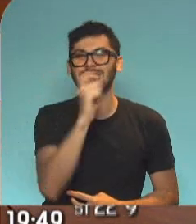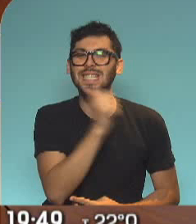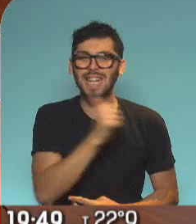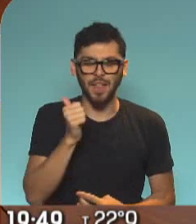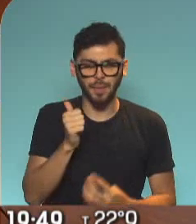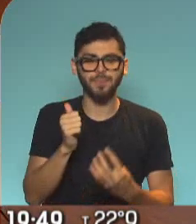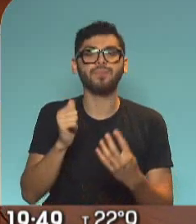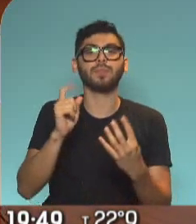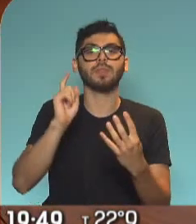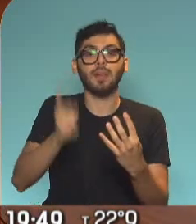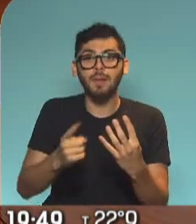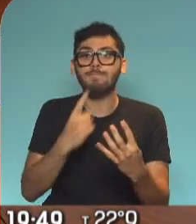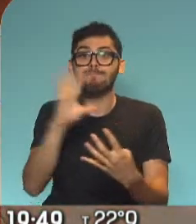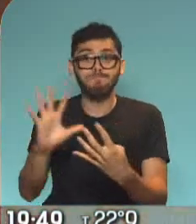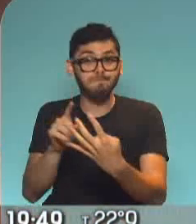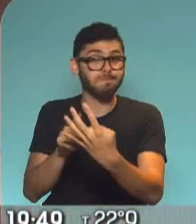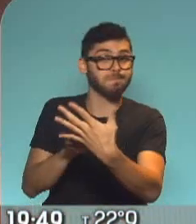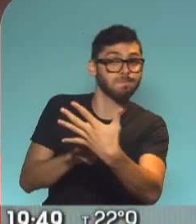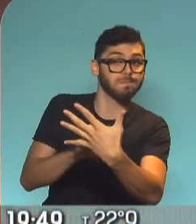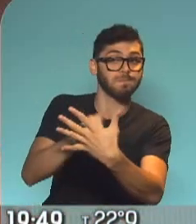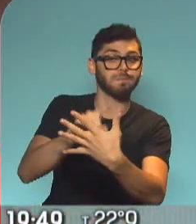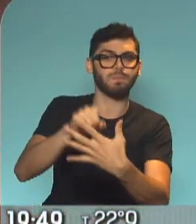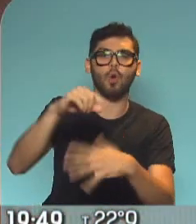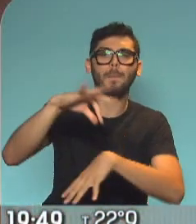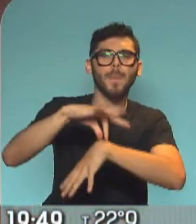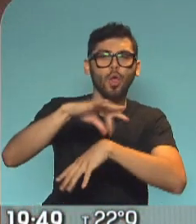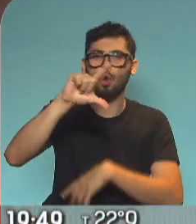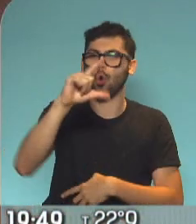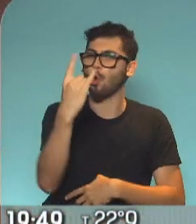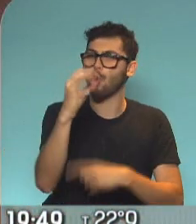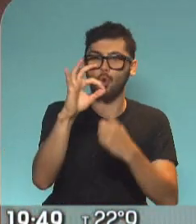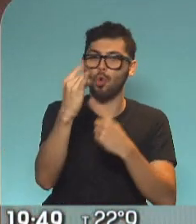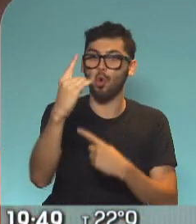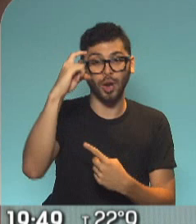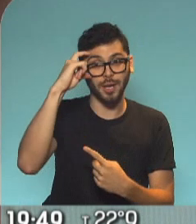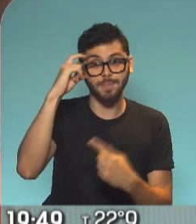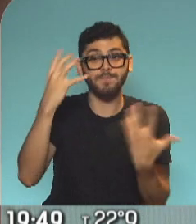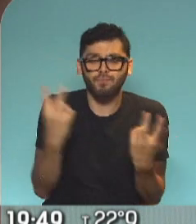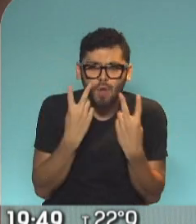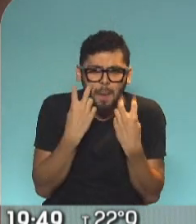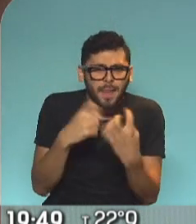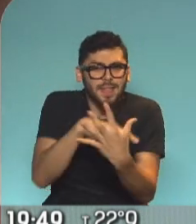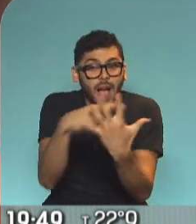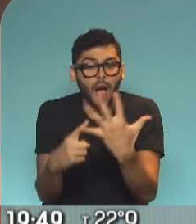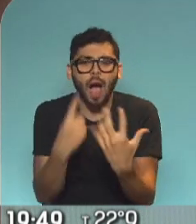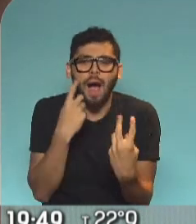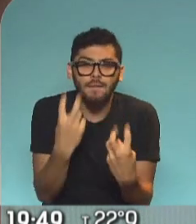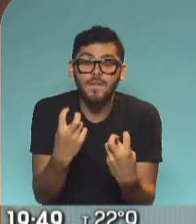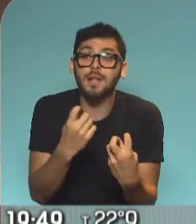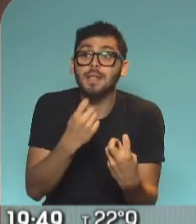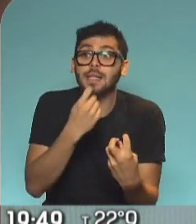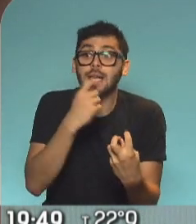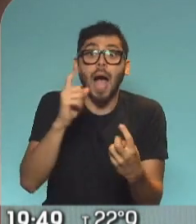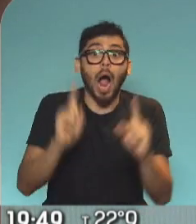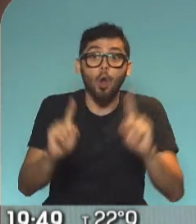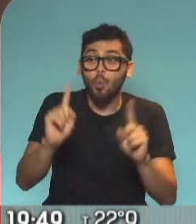respecto de médico de leopoldo luque que es lo que buscan intervenir bueno si alguno de ellos pudo haber hecho algo que evitará la muerte